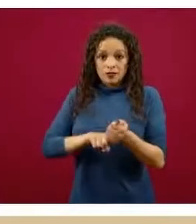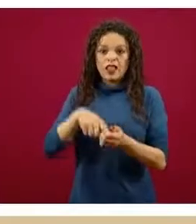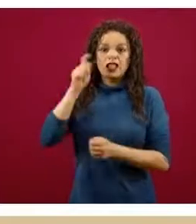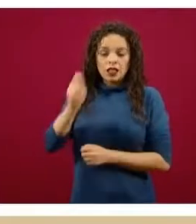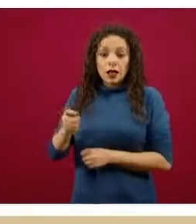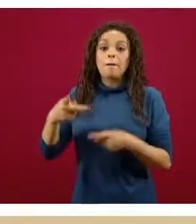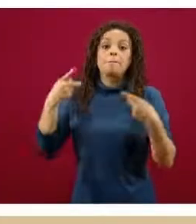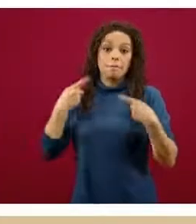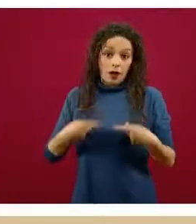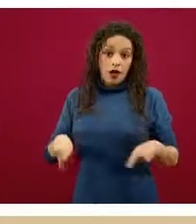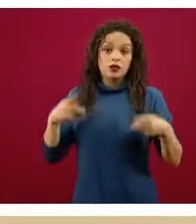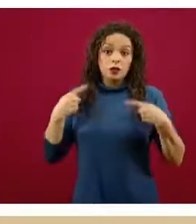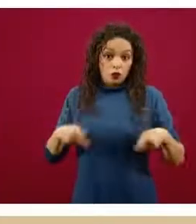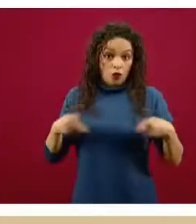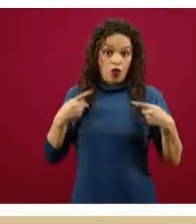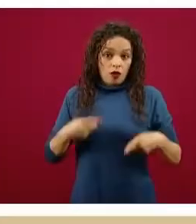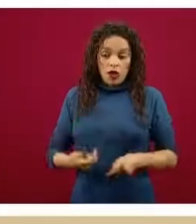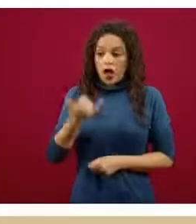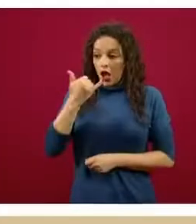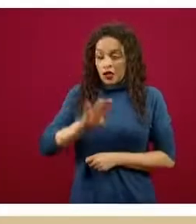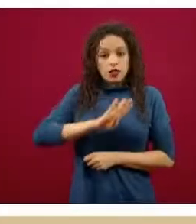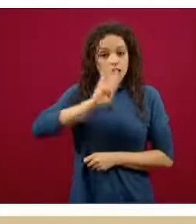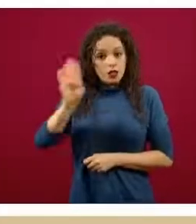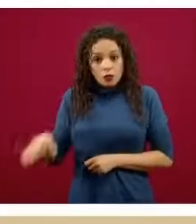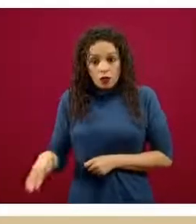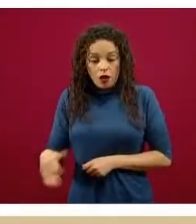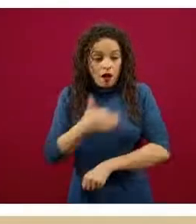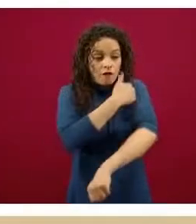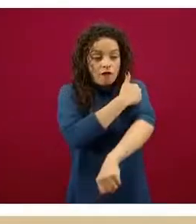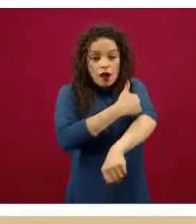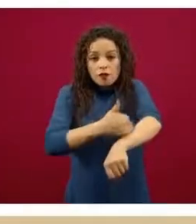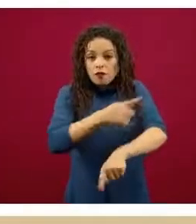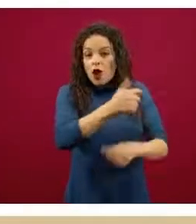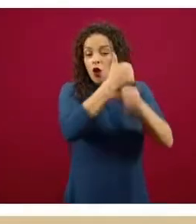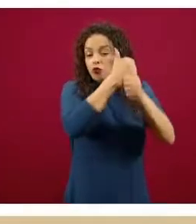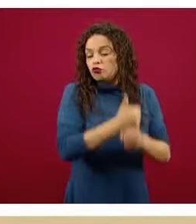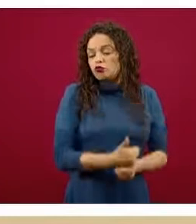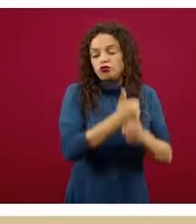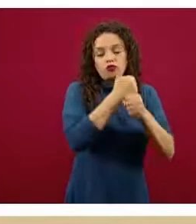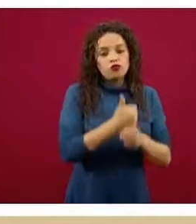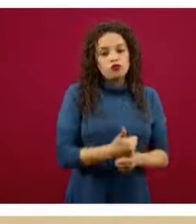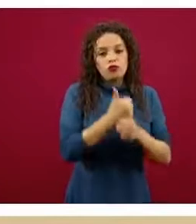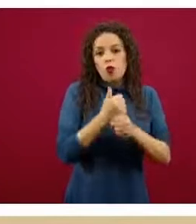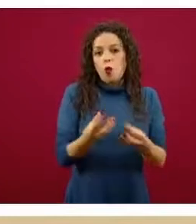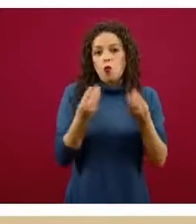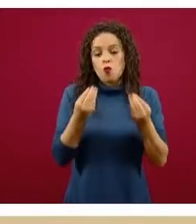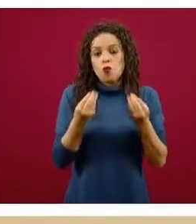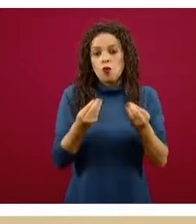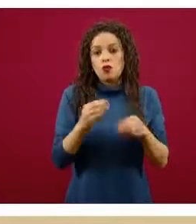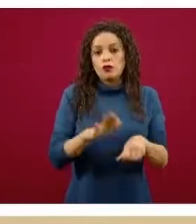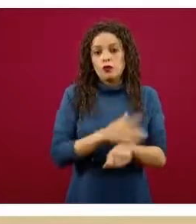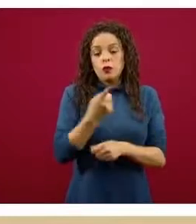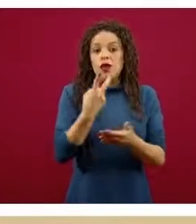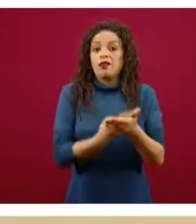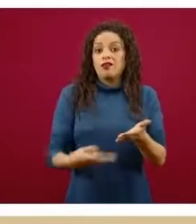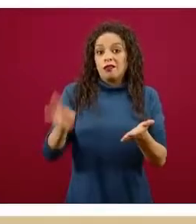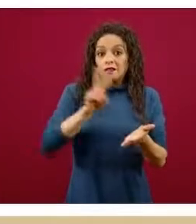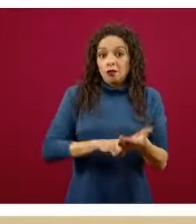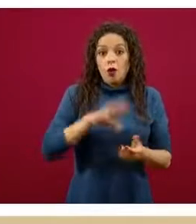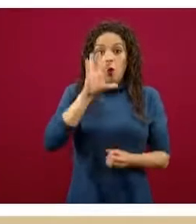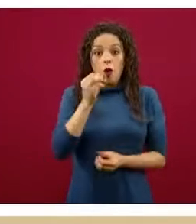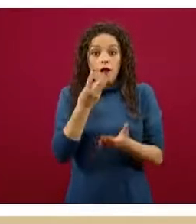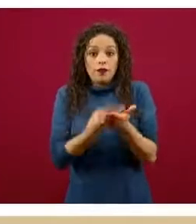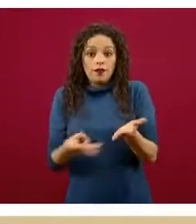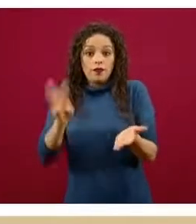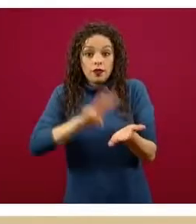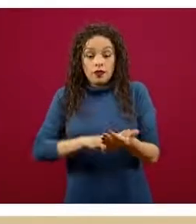personas que perdieron la vida, son familias que sufrieron, probablemente familias que sufrieron doble o triple,